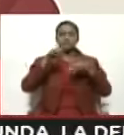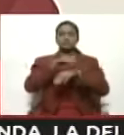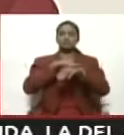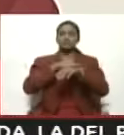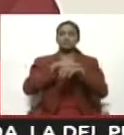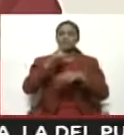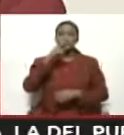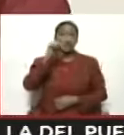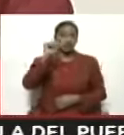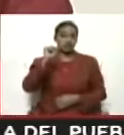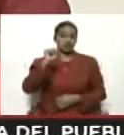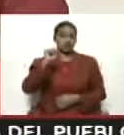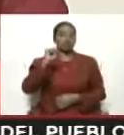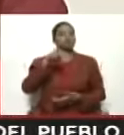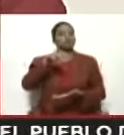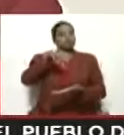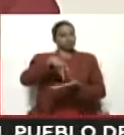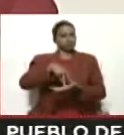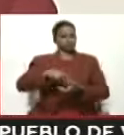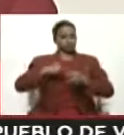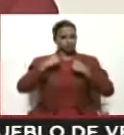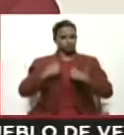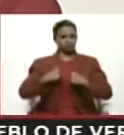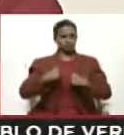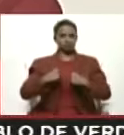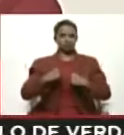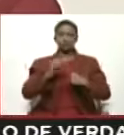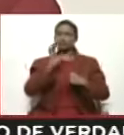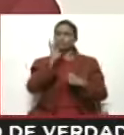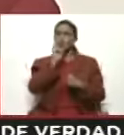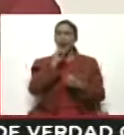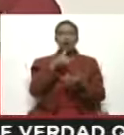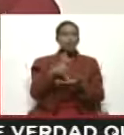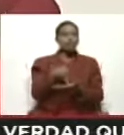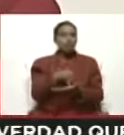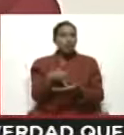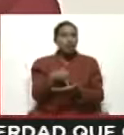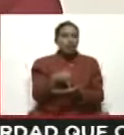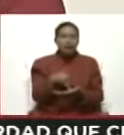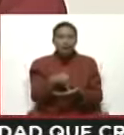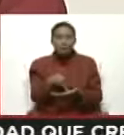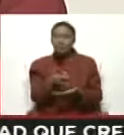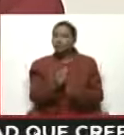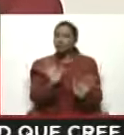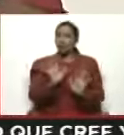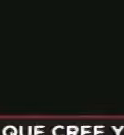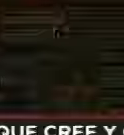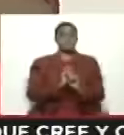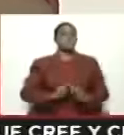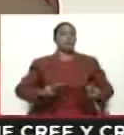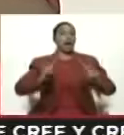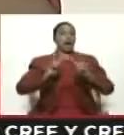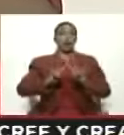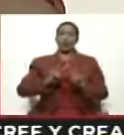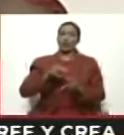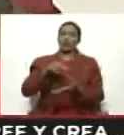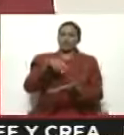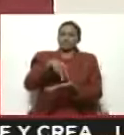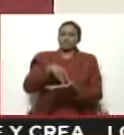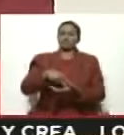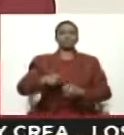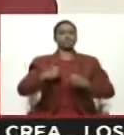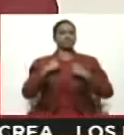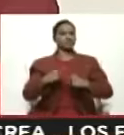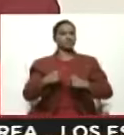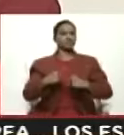en ningún momento en la desmoralización. Se ha mantenido al frente del